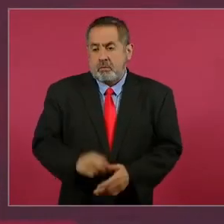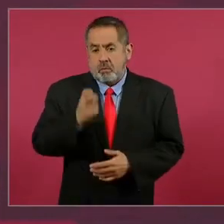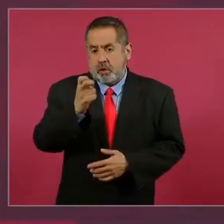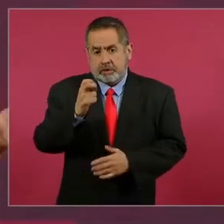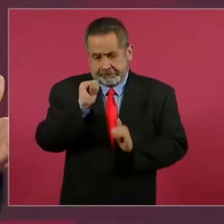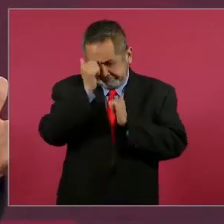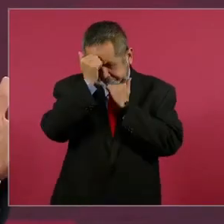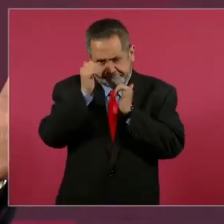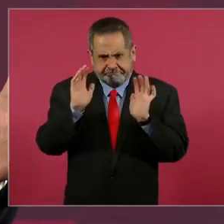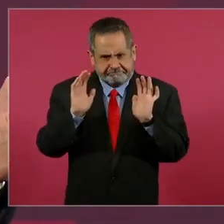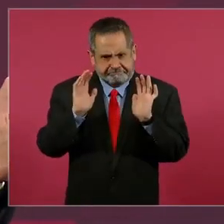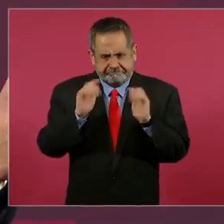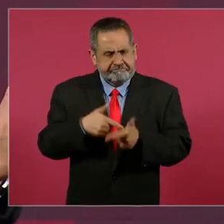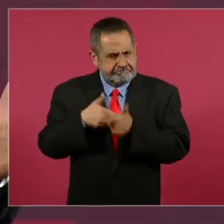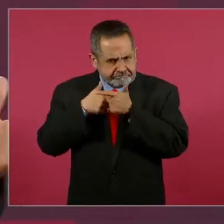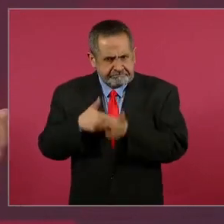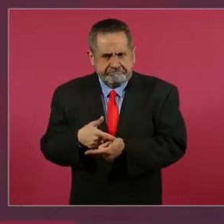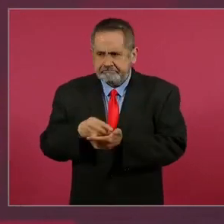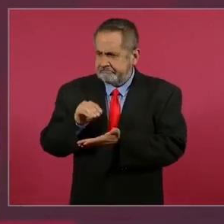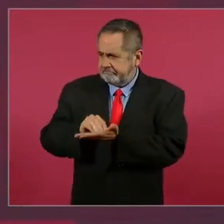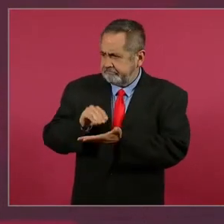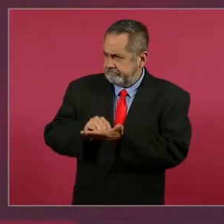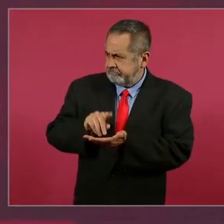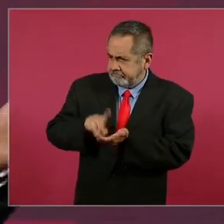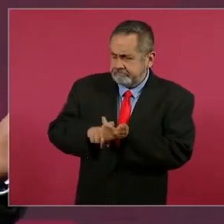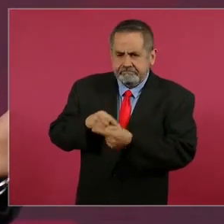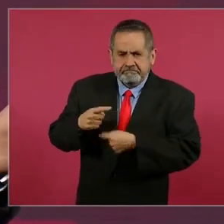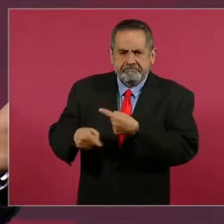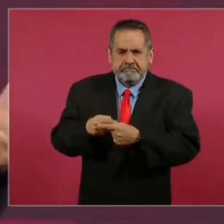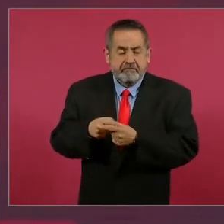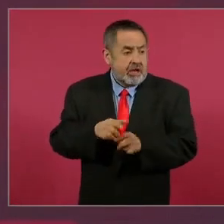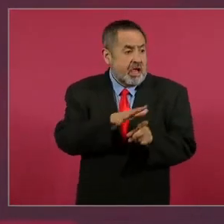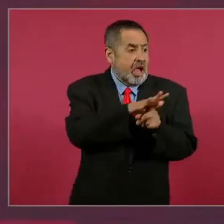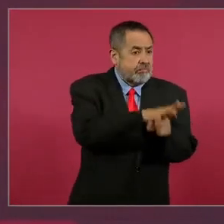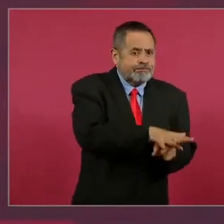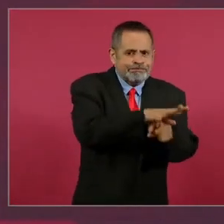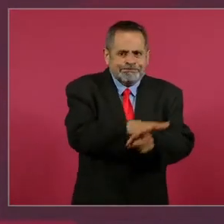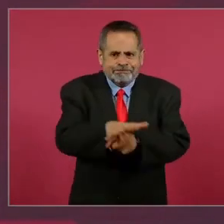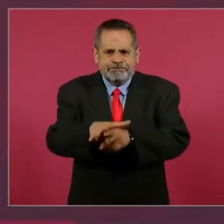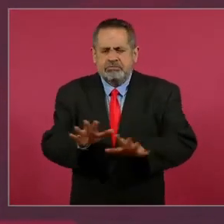Nosotros vamos a continuar sin represión,